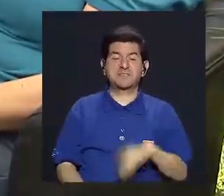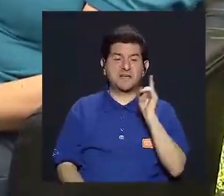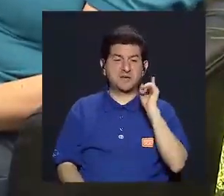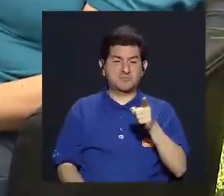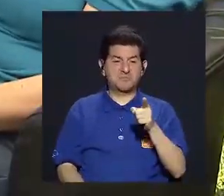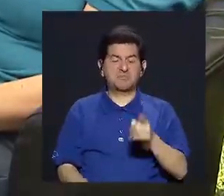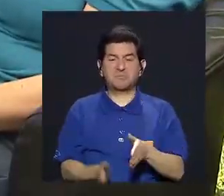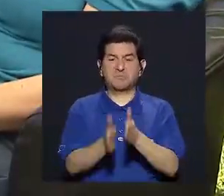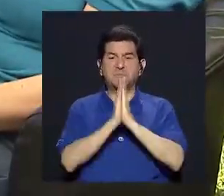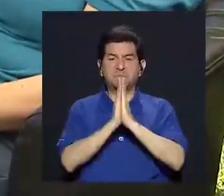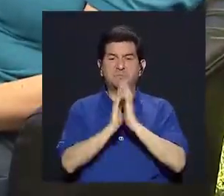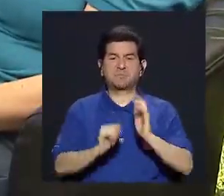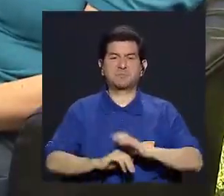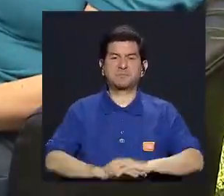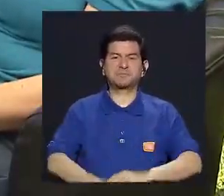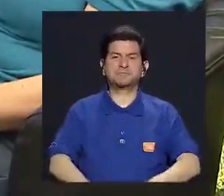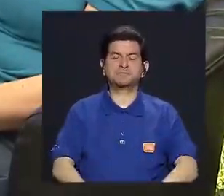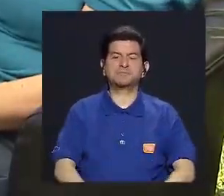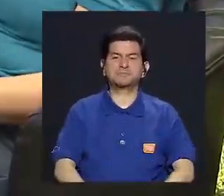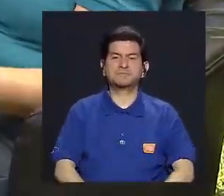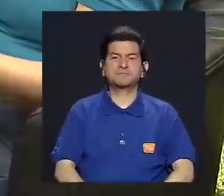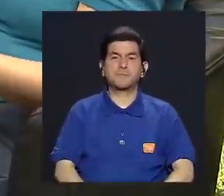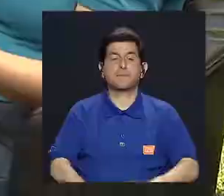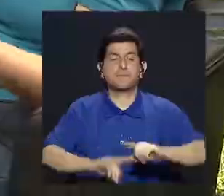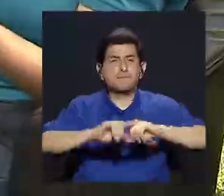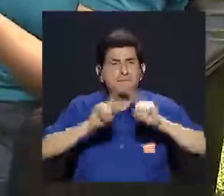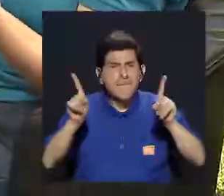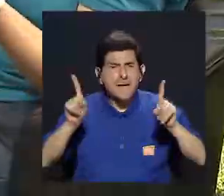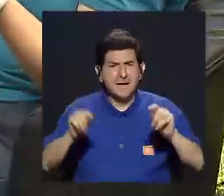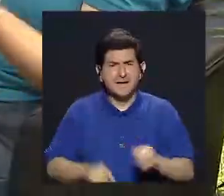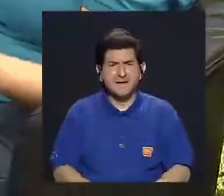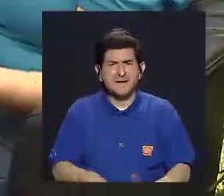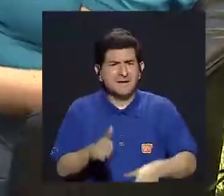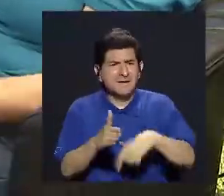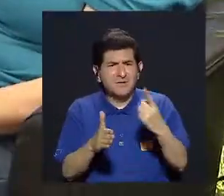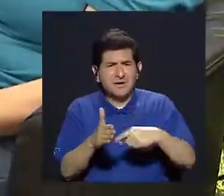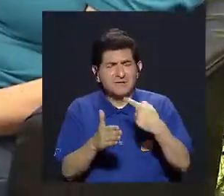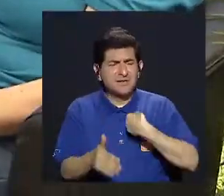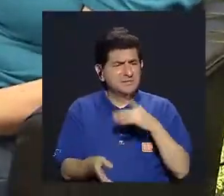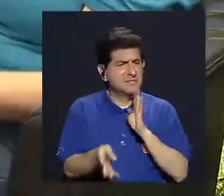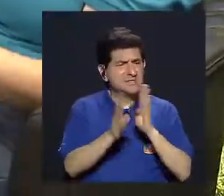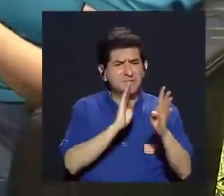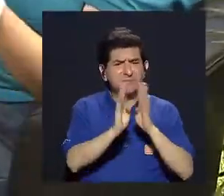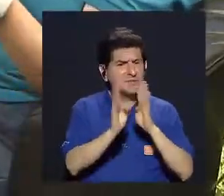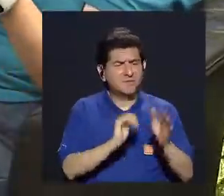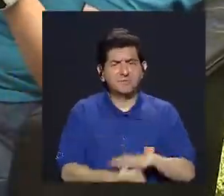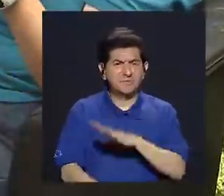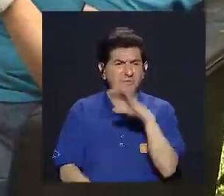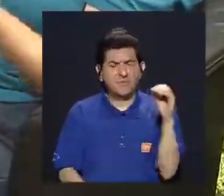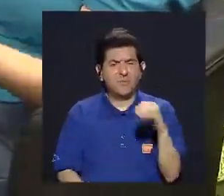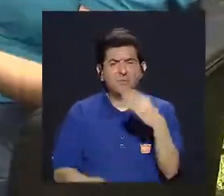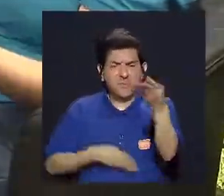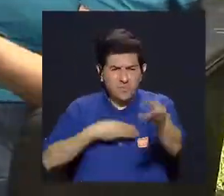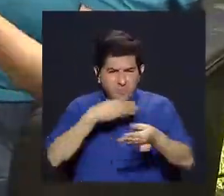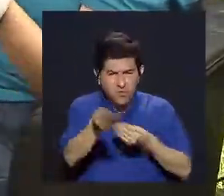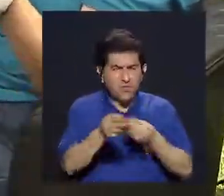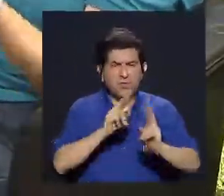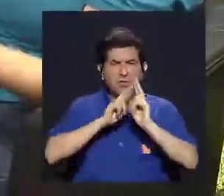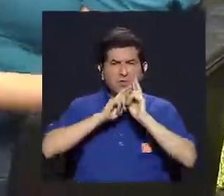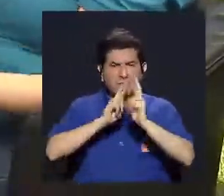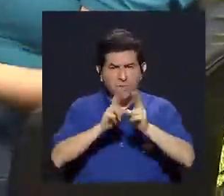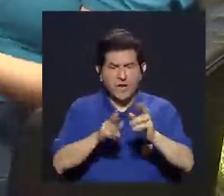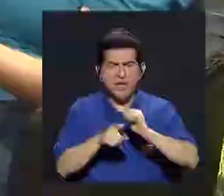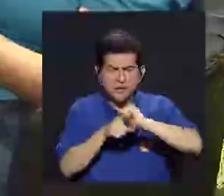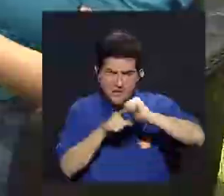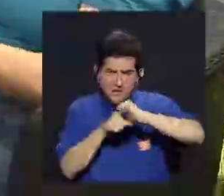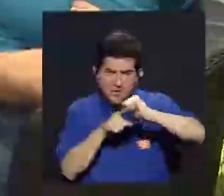exige bueno entonces pero por un lado cuando muchas veces uno conversa con él yo solo es hace evolución de resultados o lo